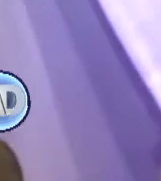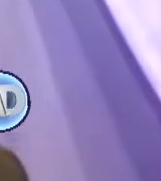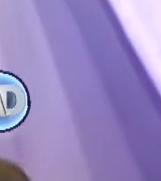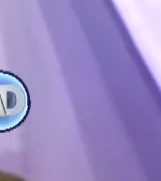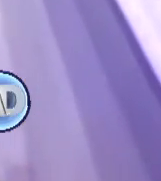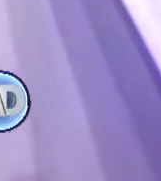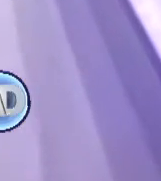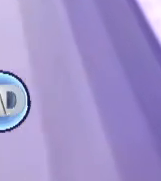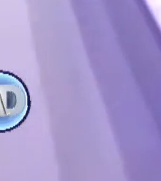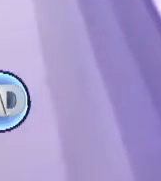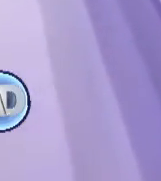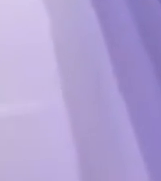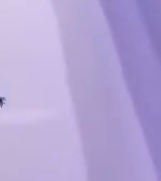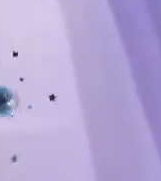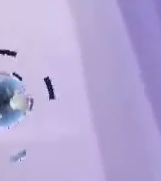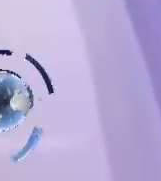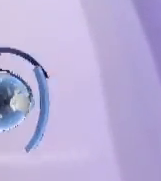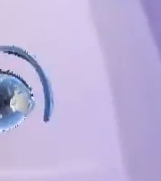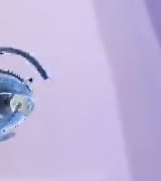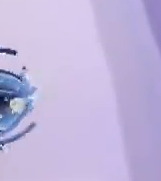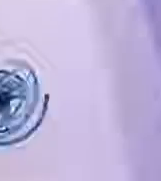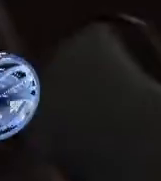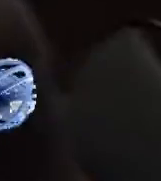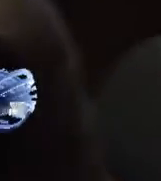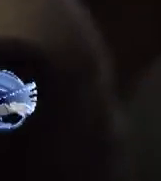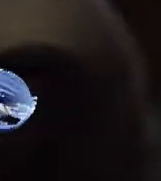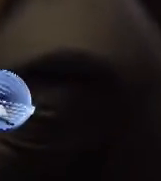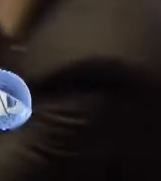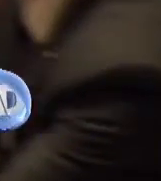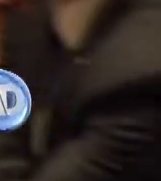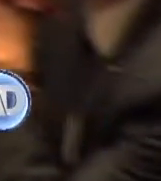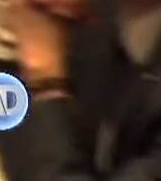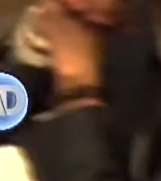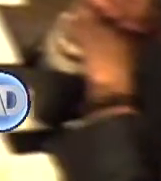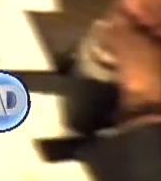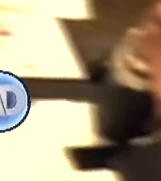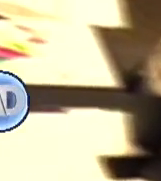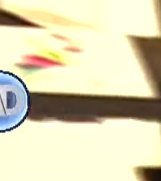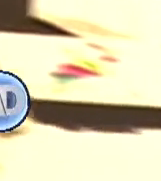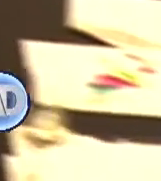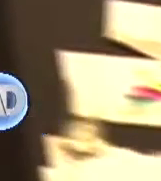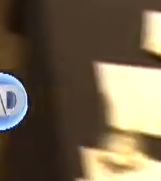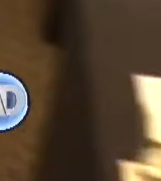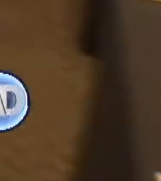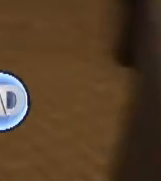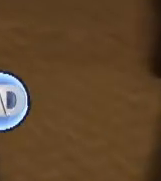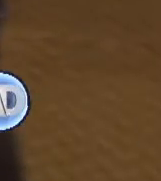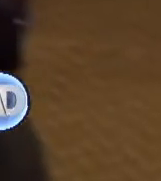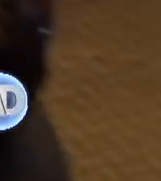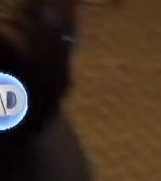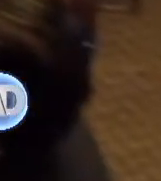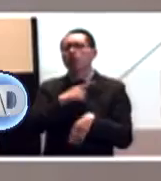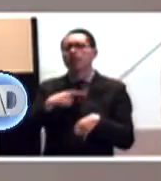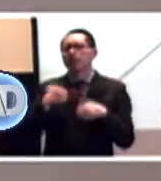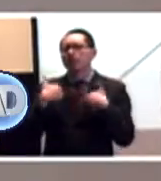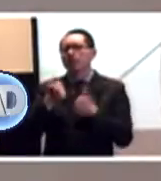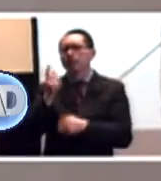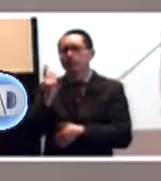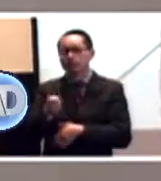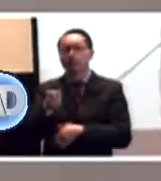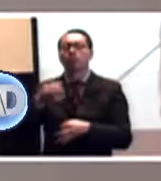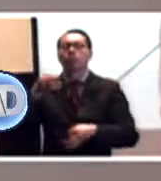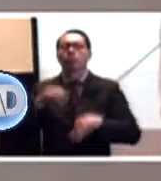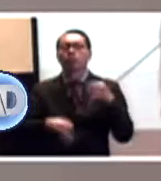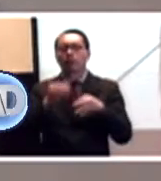salvo que la suprema corte o un tribunal federal haya declarado que dicha disposición es inconstitucional los